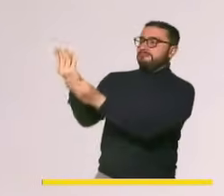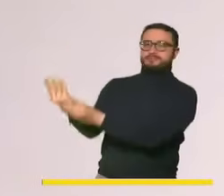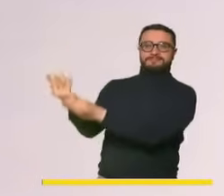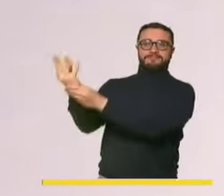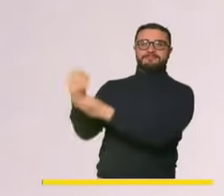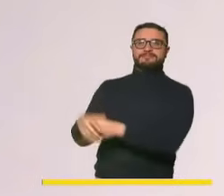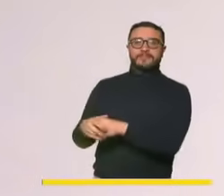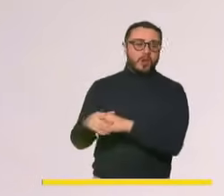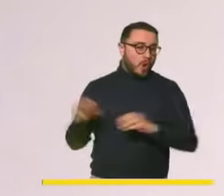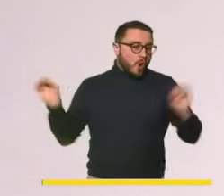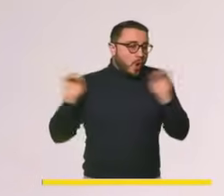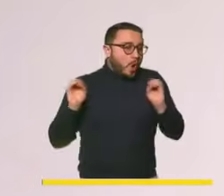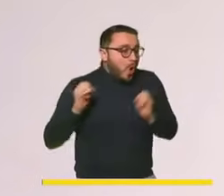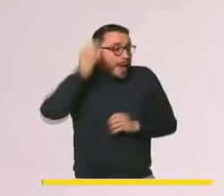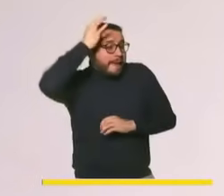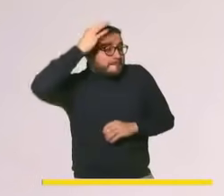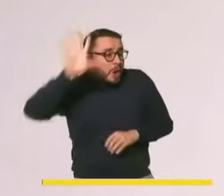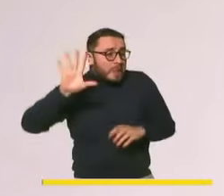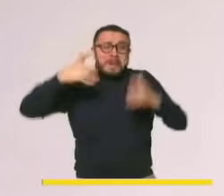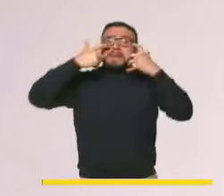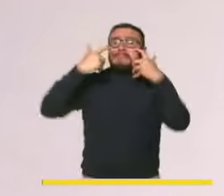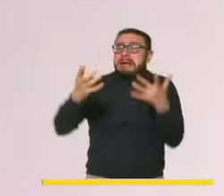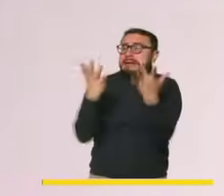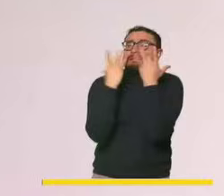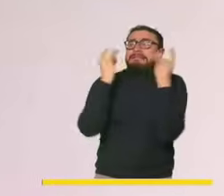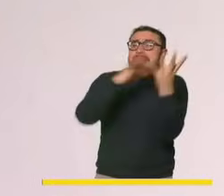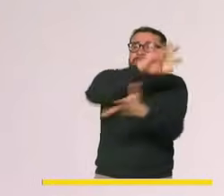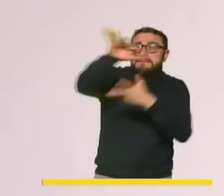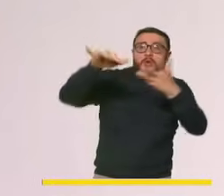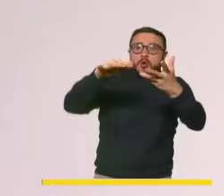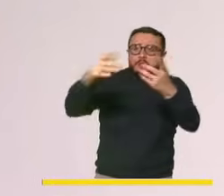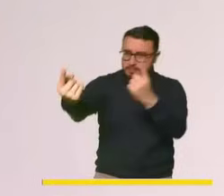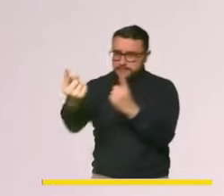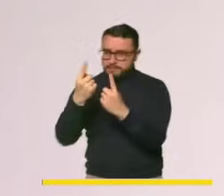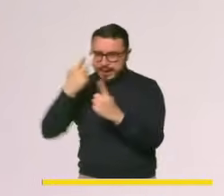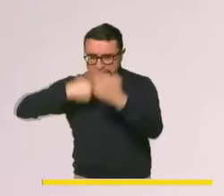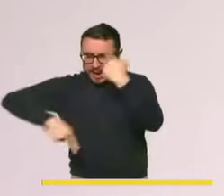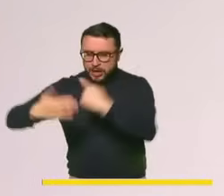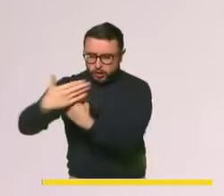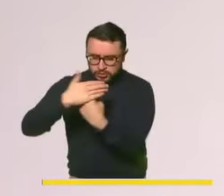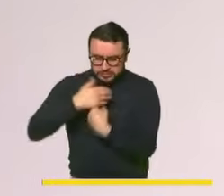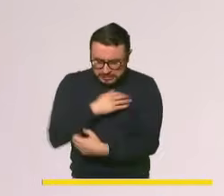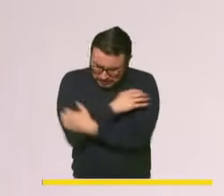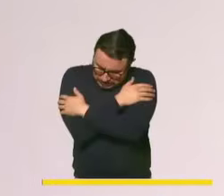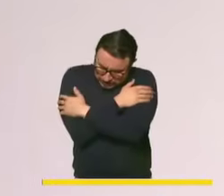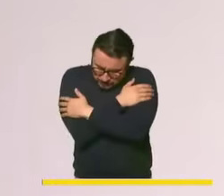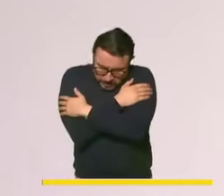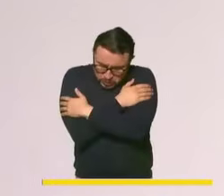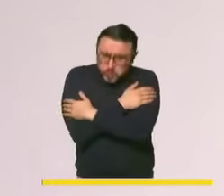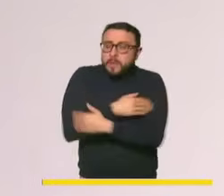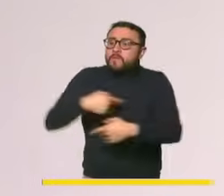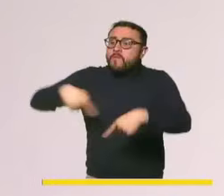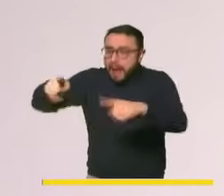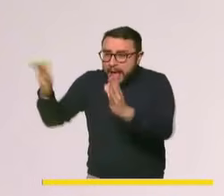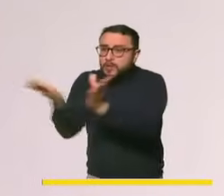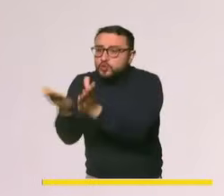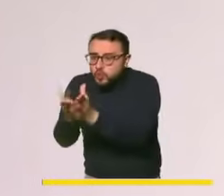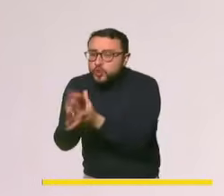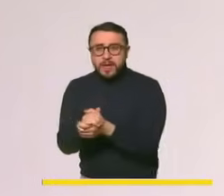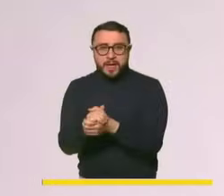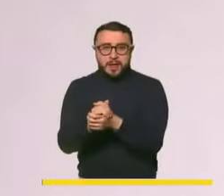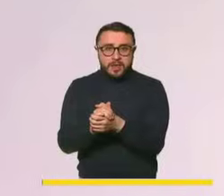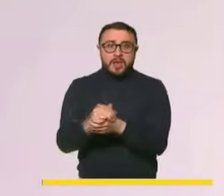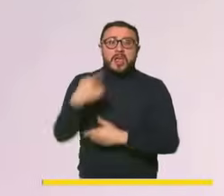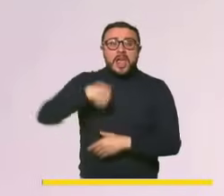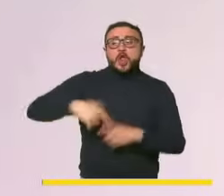a pesar de la ignominia, le daban el abrazo a sus hijos para salir a estudiar, para que tuvieran